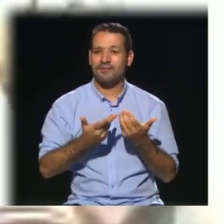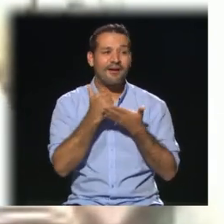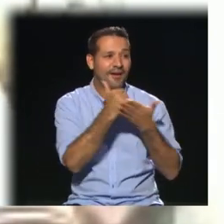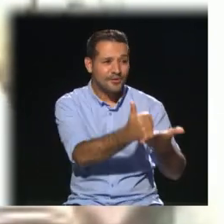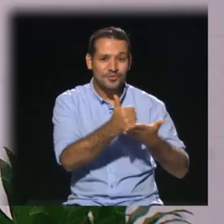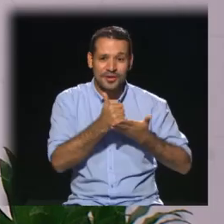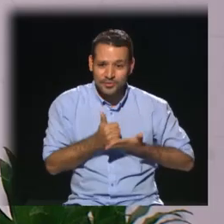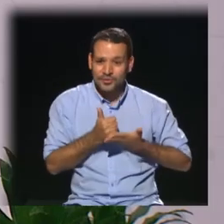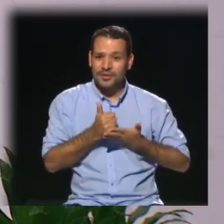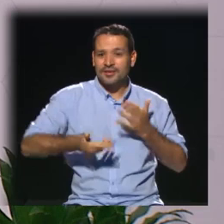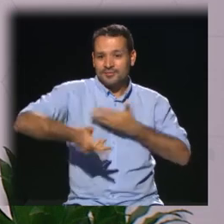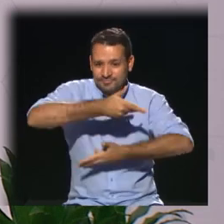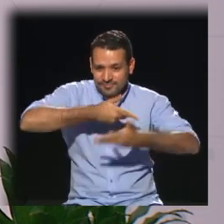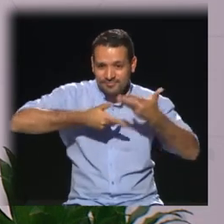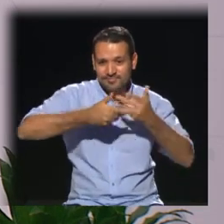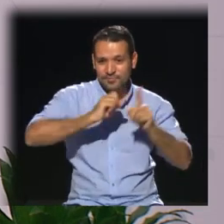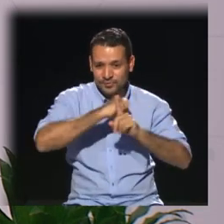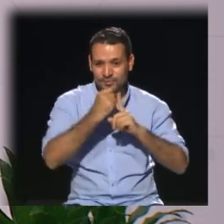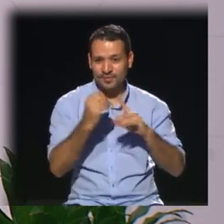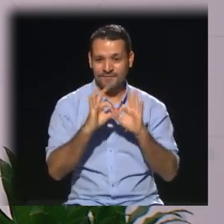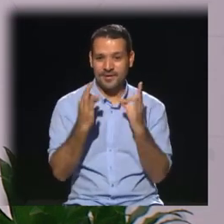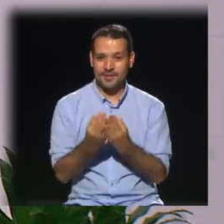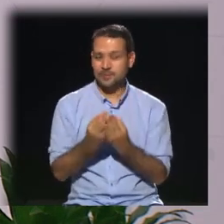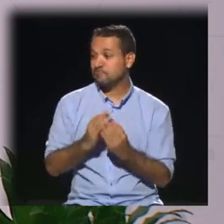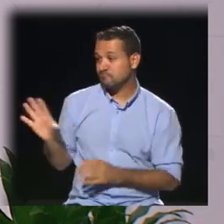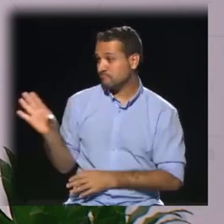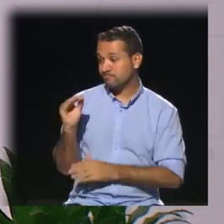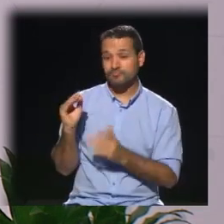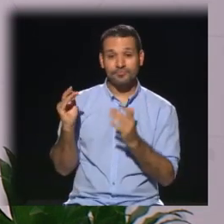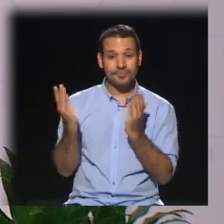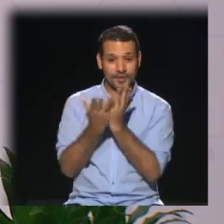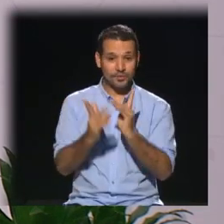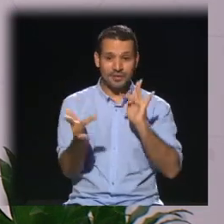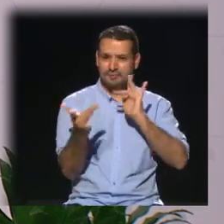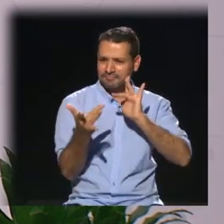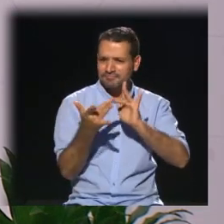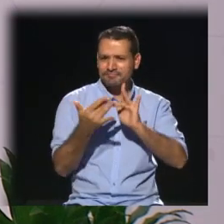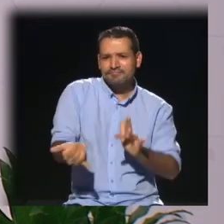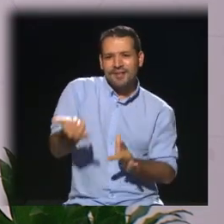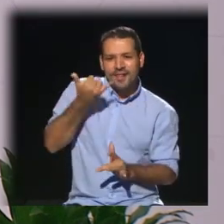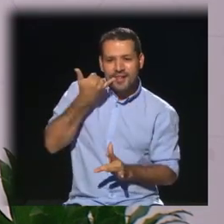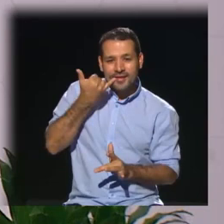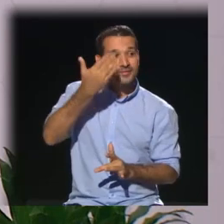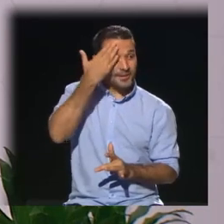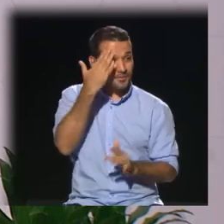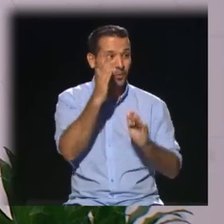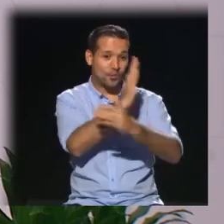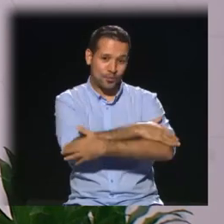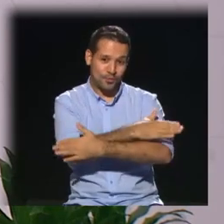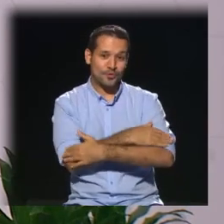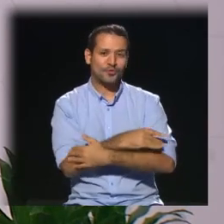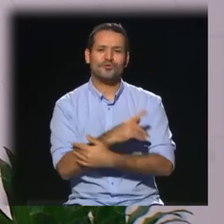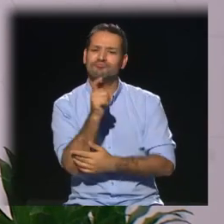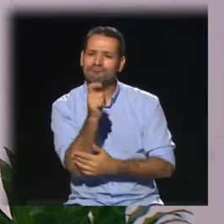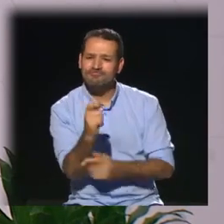bueno, un saludo para Andrea, por supuesto, que se conectó con nosotros y para todos los estudiantes de esta institución educativa que sabemos que están muy juiciosos ahí, viendo